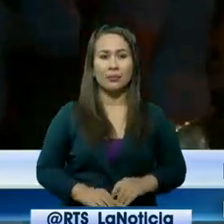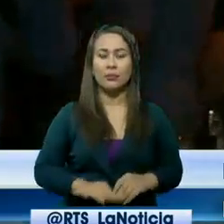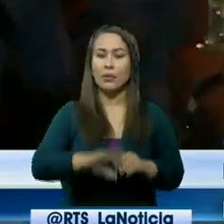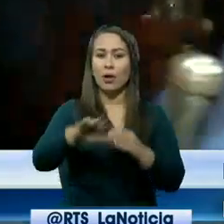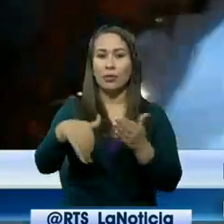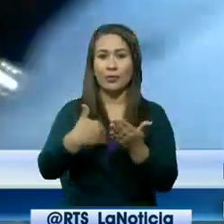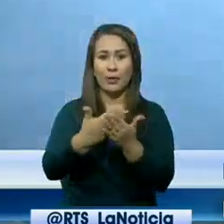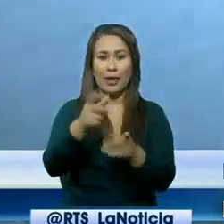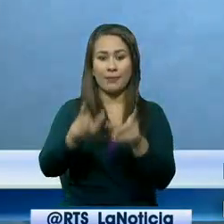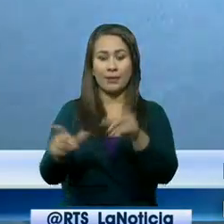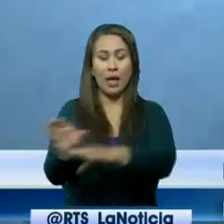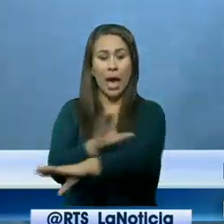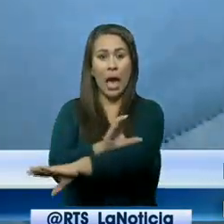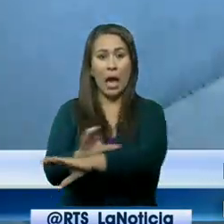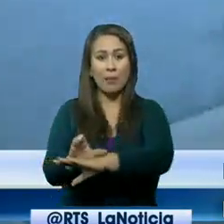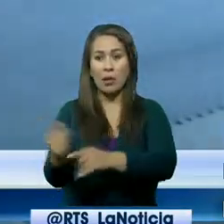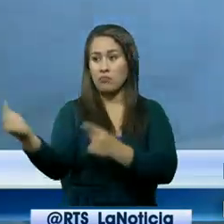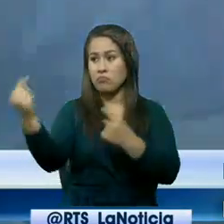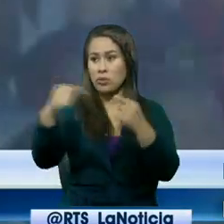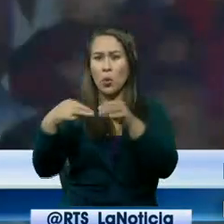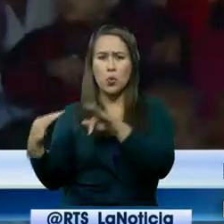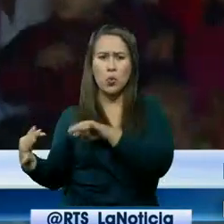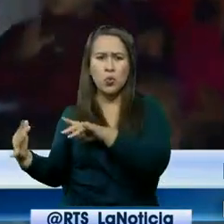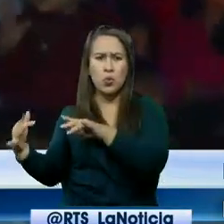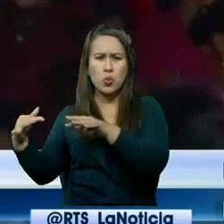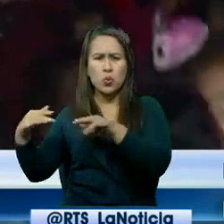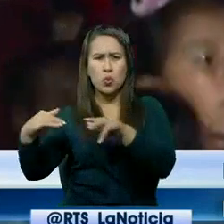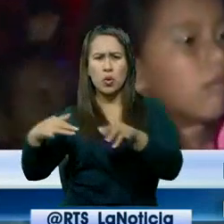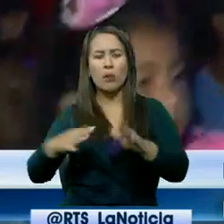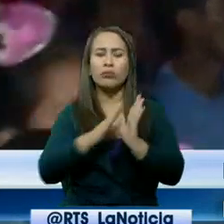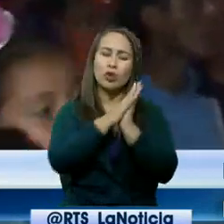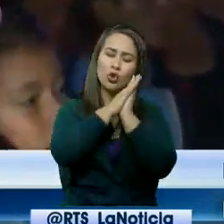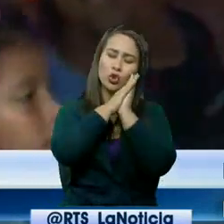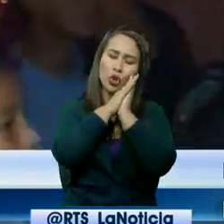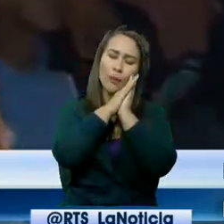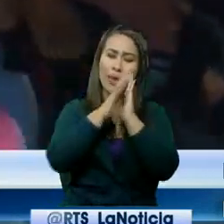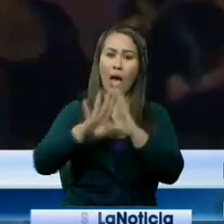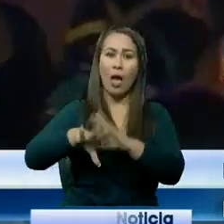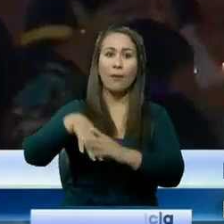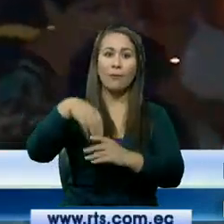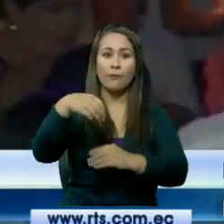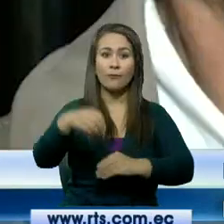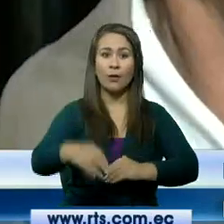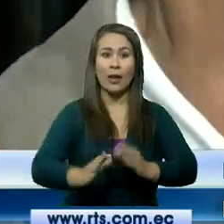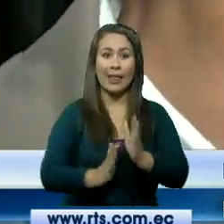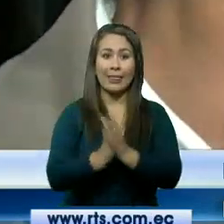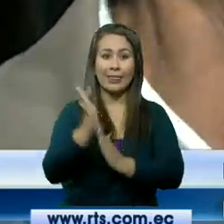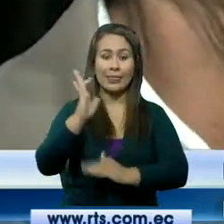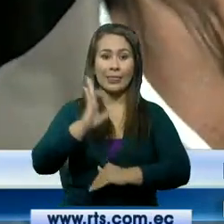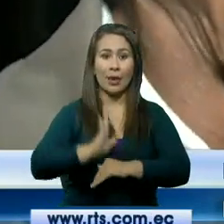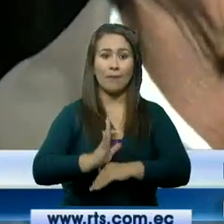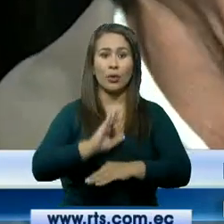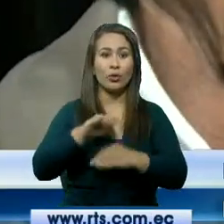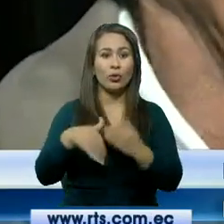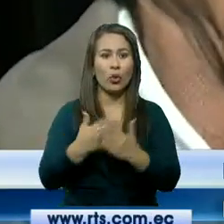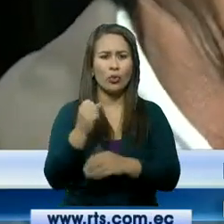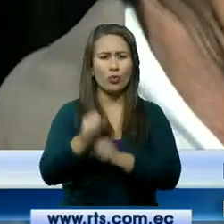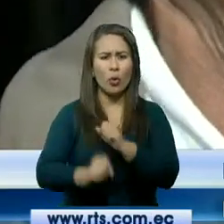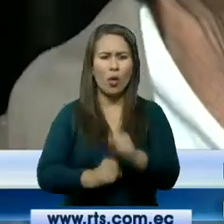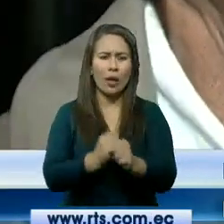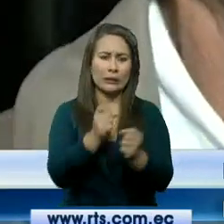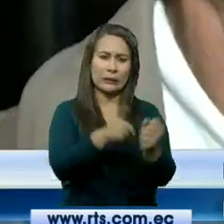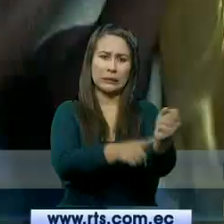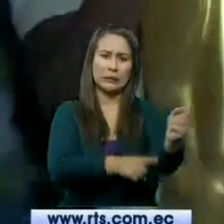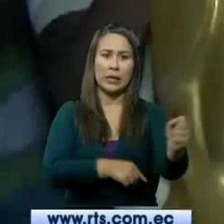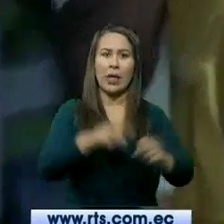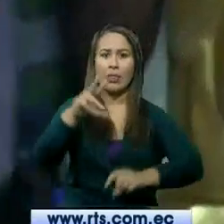la gente del campo venían en multitudes, dormían fuera del templo. Todos los años tiene esa tradición que no se puede